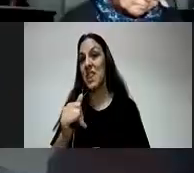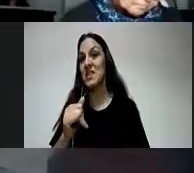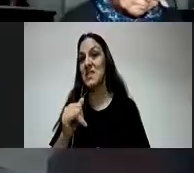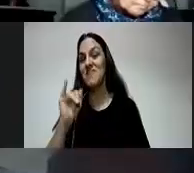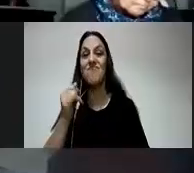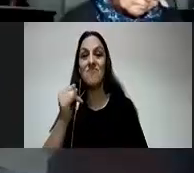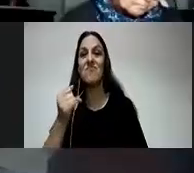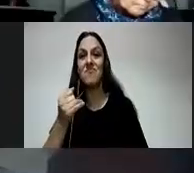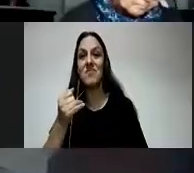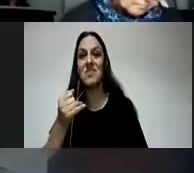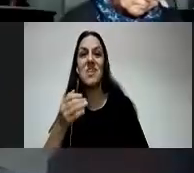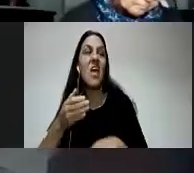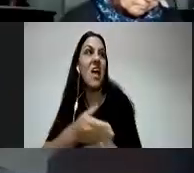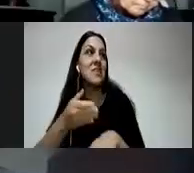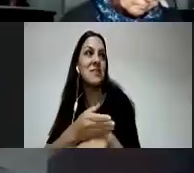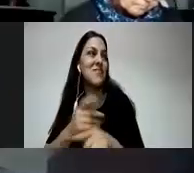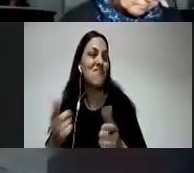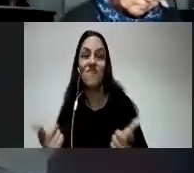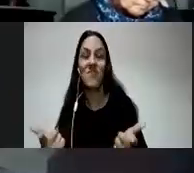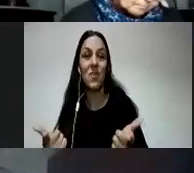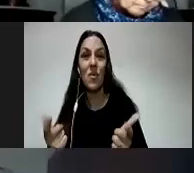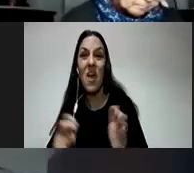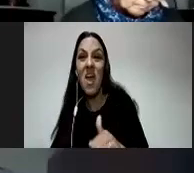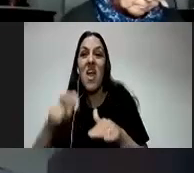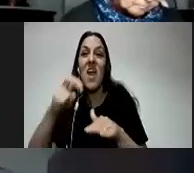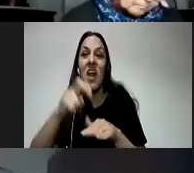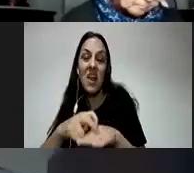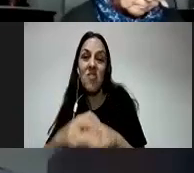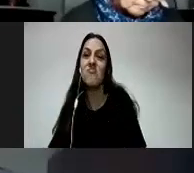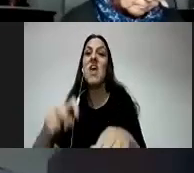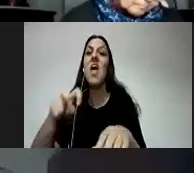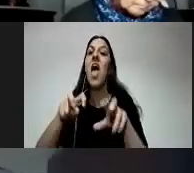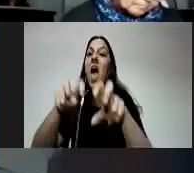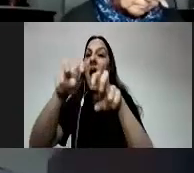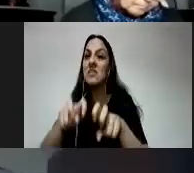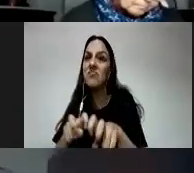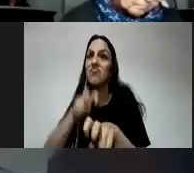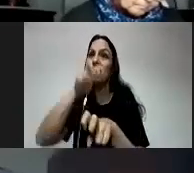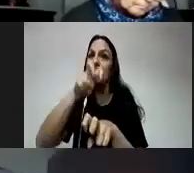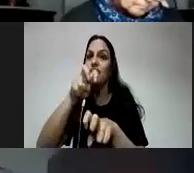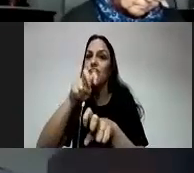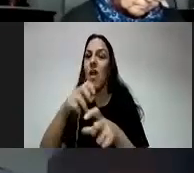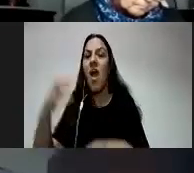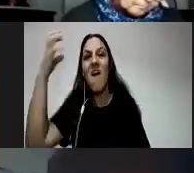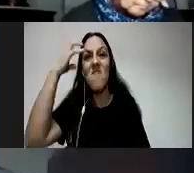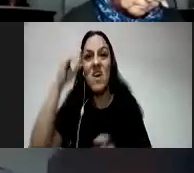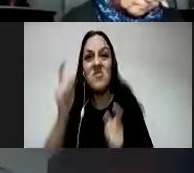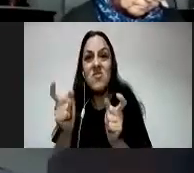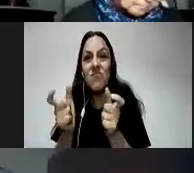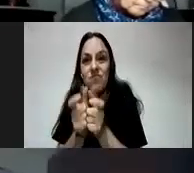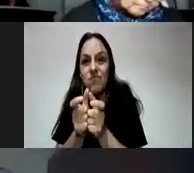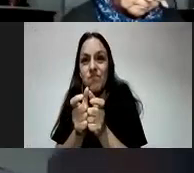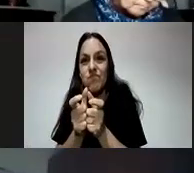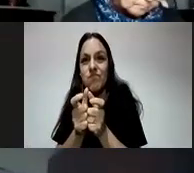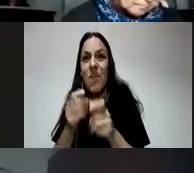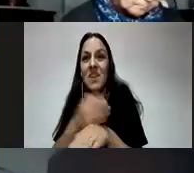completamente inaccesibles los escalones para subir, los asientos que están en altura y los baños que son muy estrechos. Después